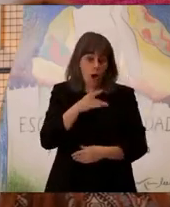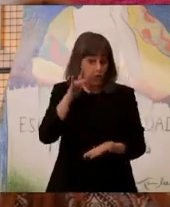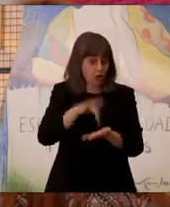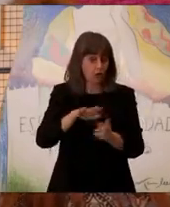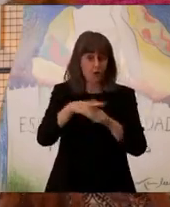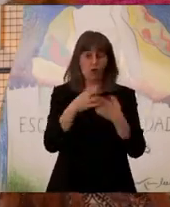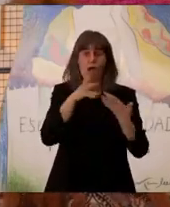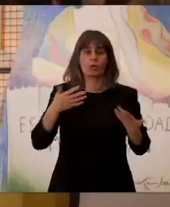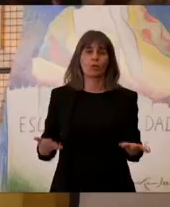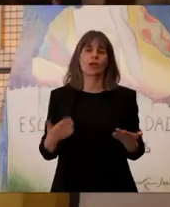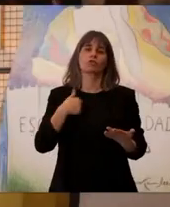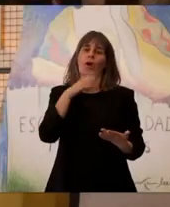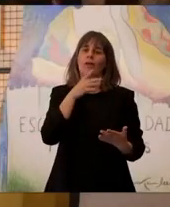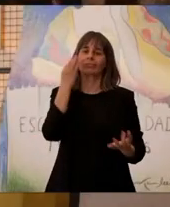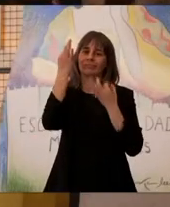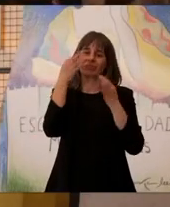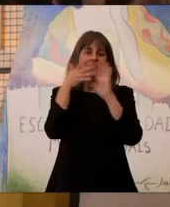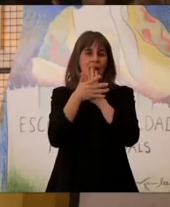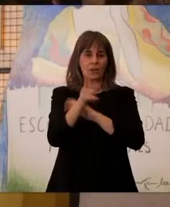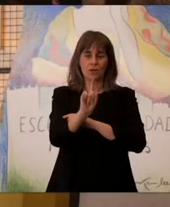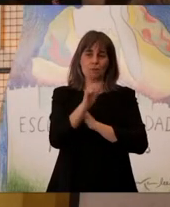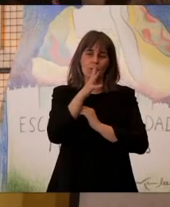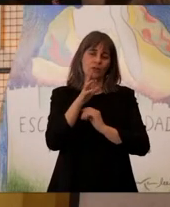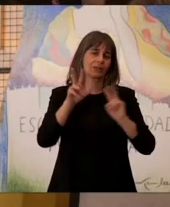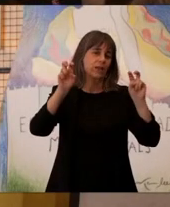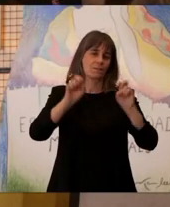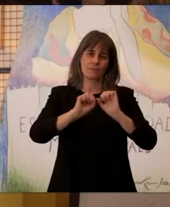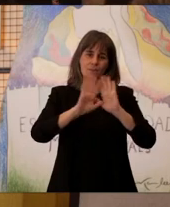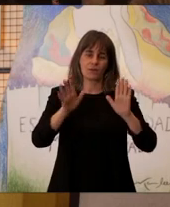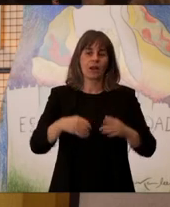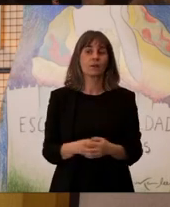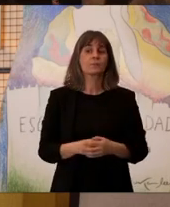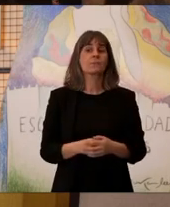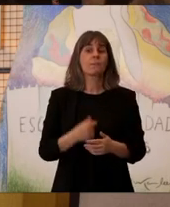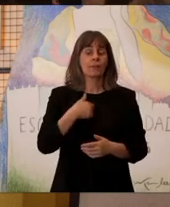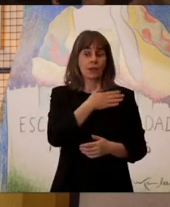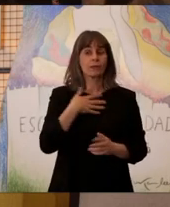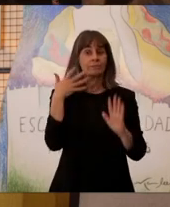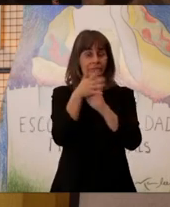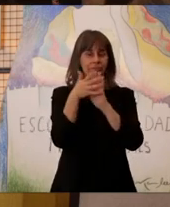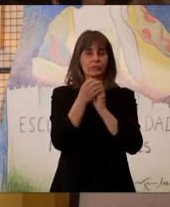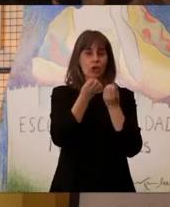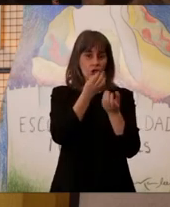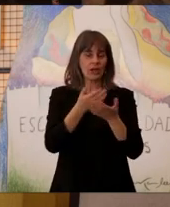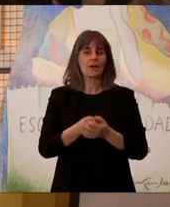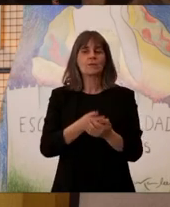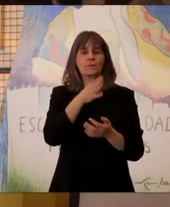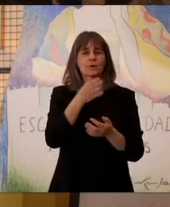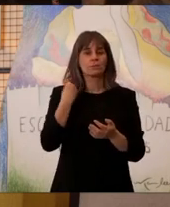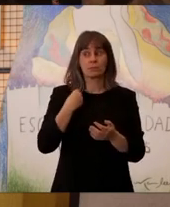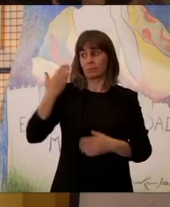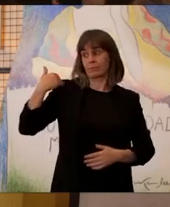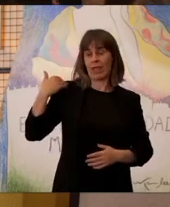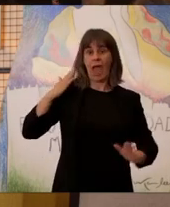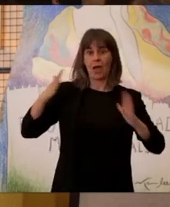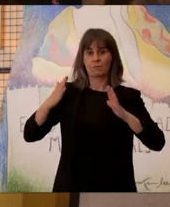entro en ello porque creo que es un tema suficientemente Claro pero os lo he querido contar porque realmente En aquel momento del nacimiento